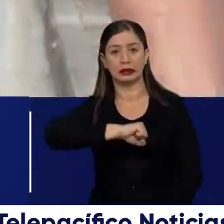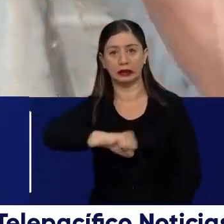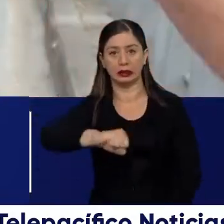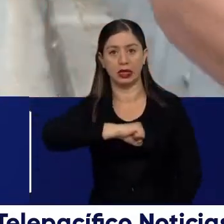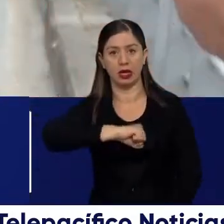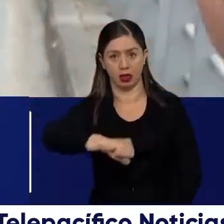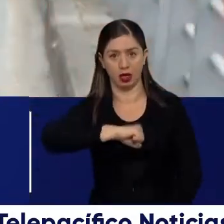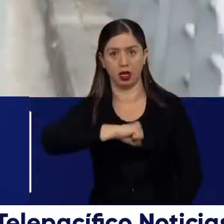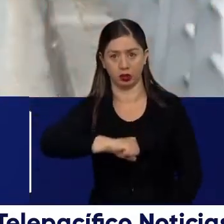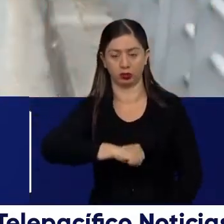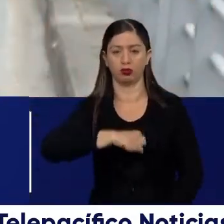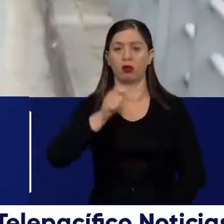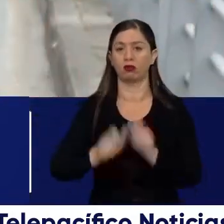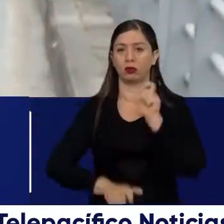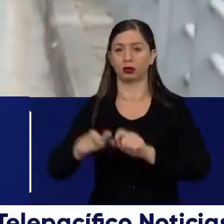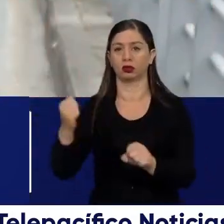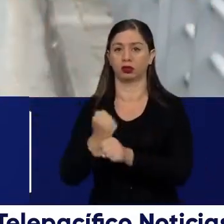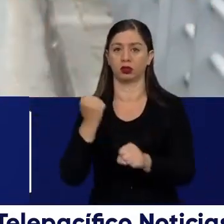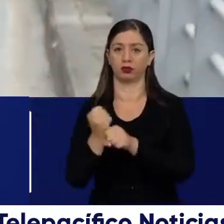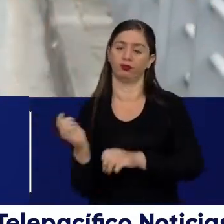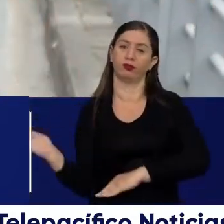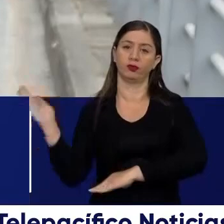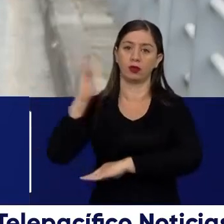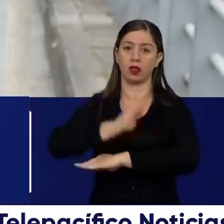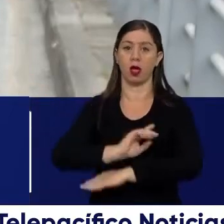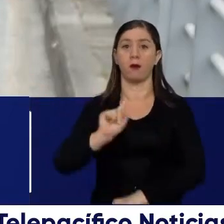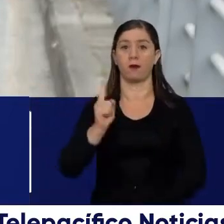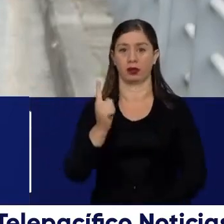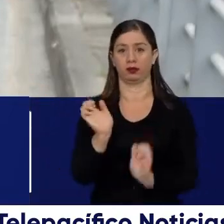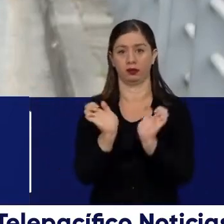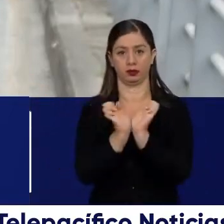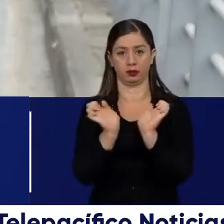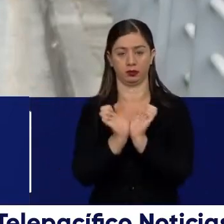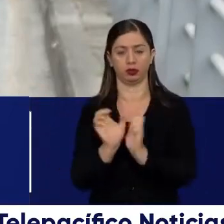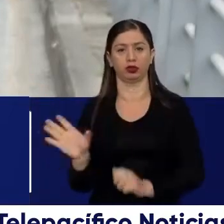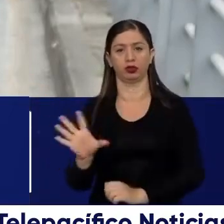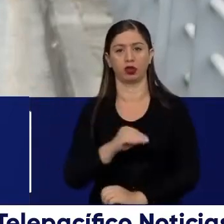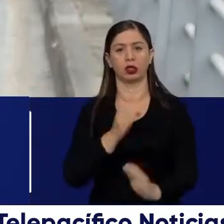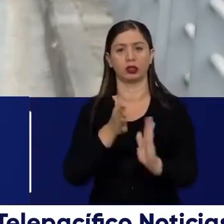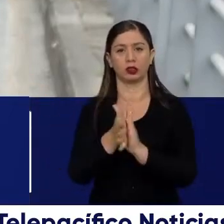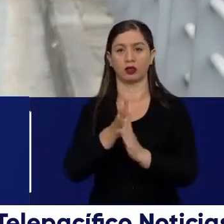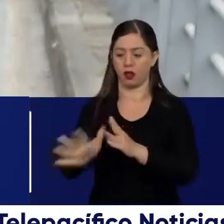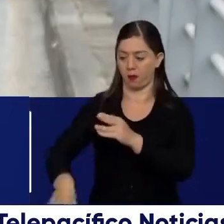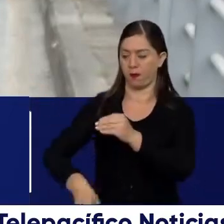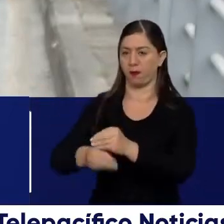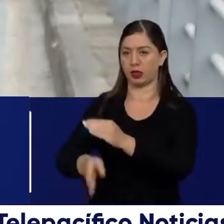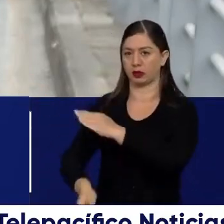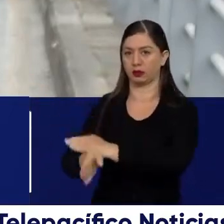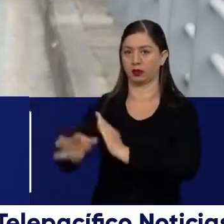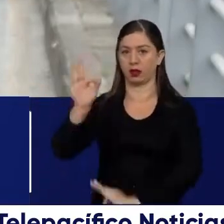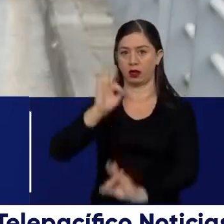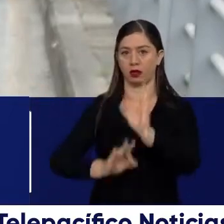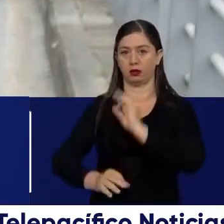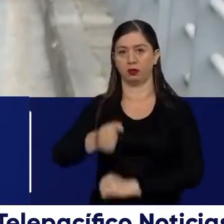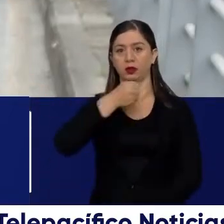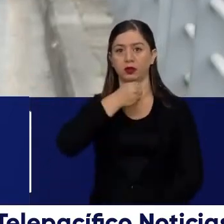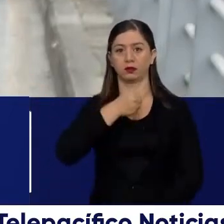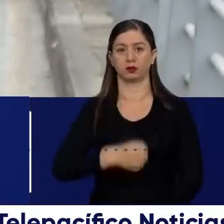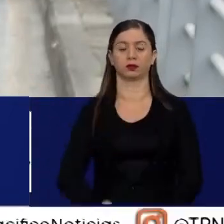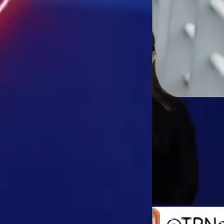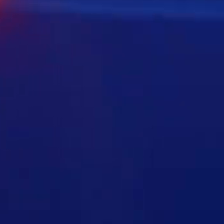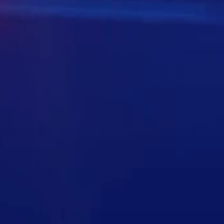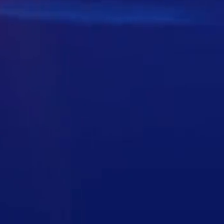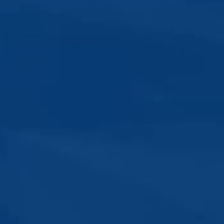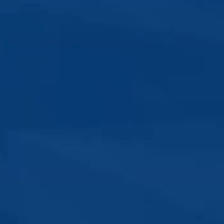y las trabajadoras en el marco de este 1 de mayo. Todo desde aquí, sigan ustedes con más Telepacífico Noticias.